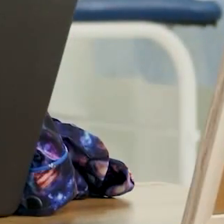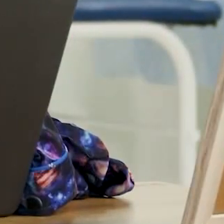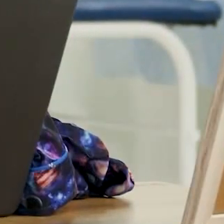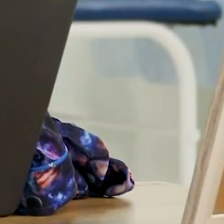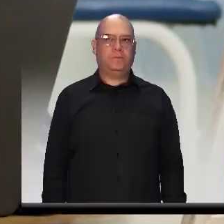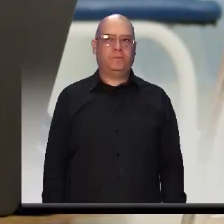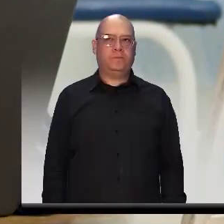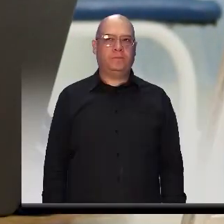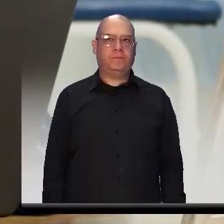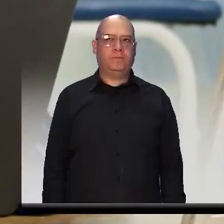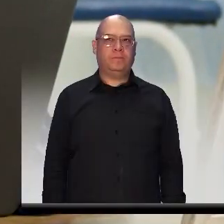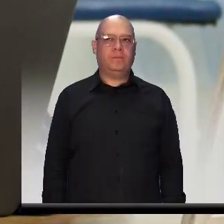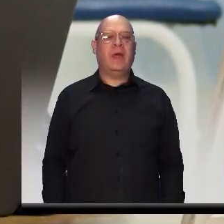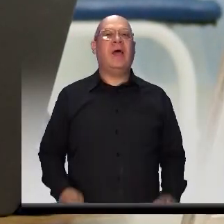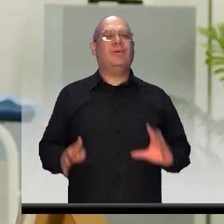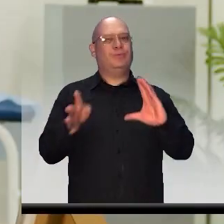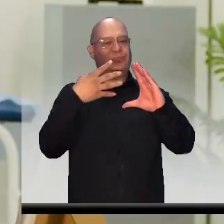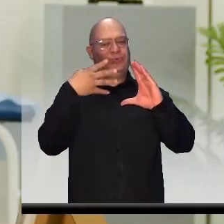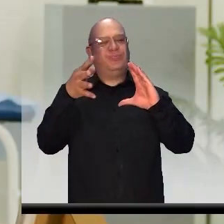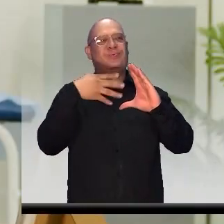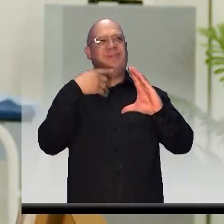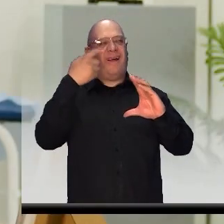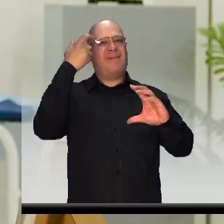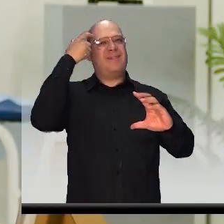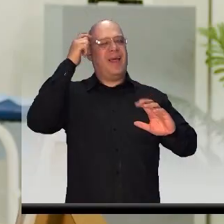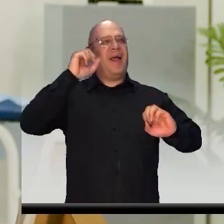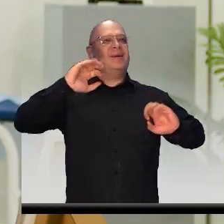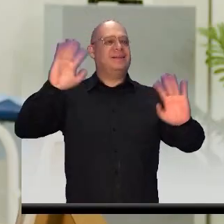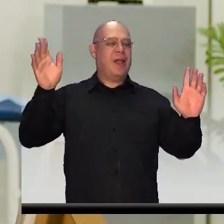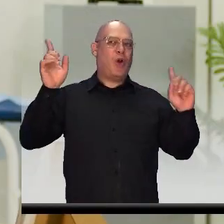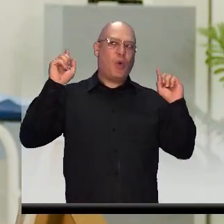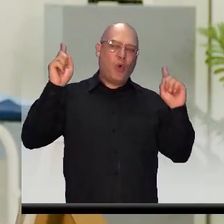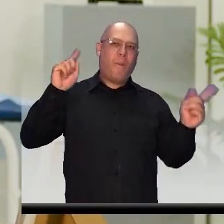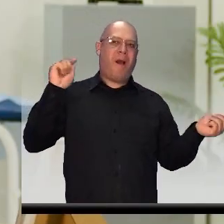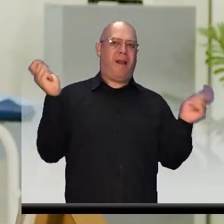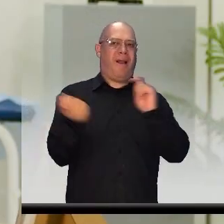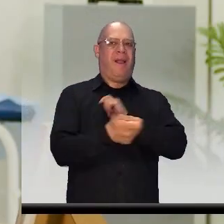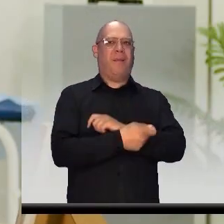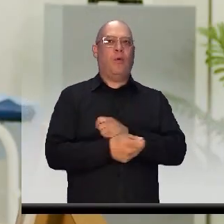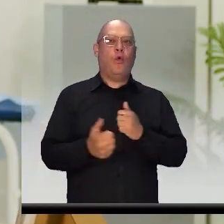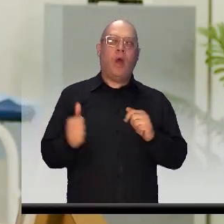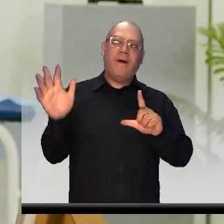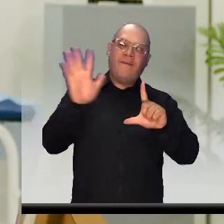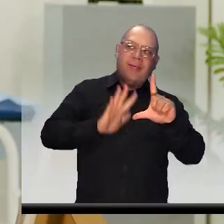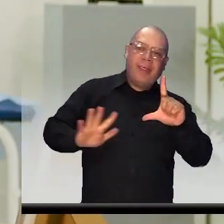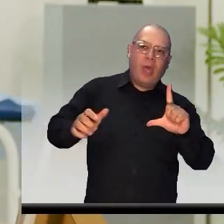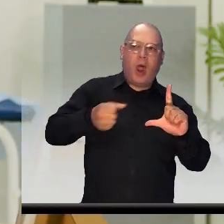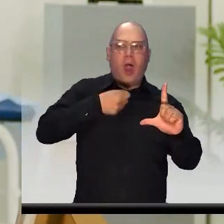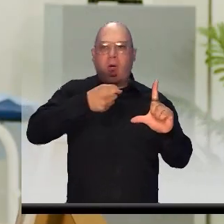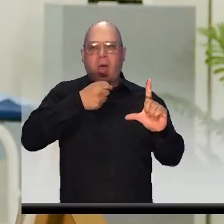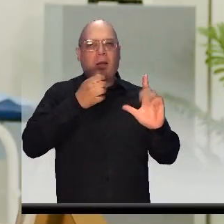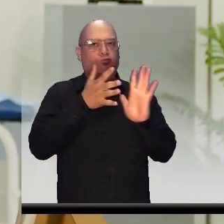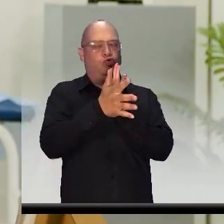Claro, el cambio climático. Esto está buenísimo para un video podcast.